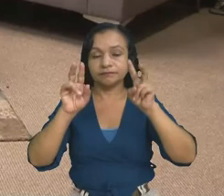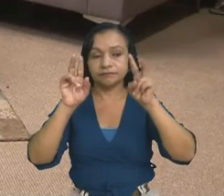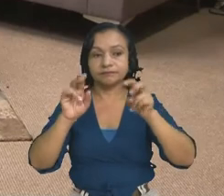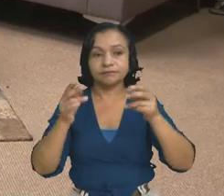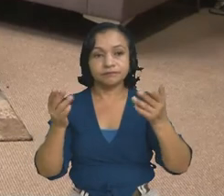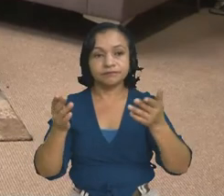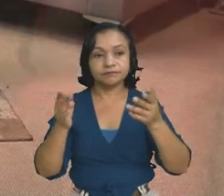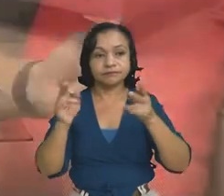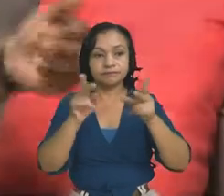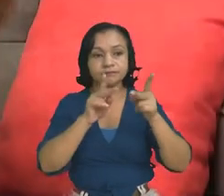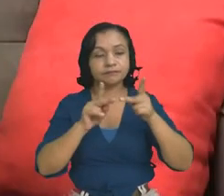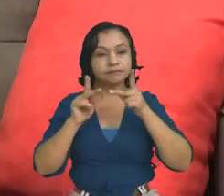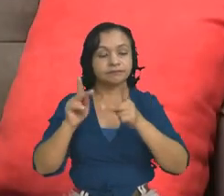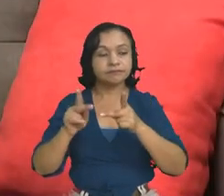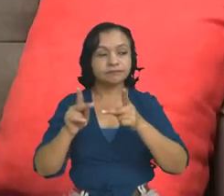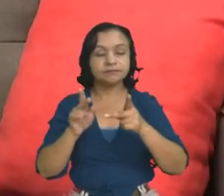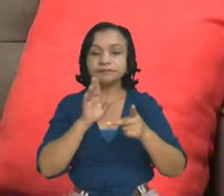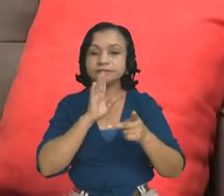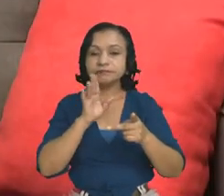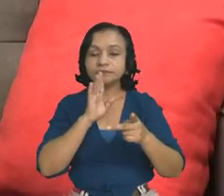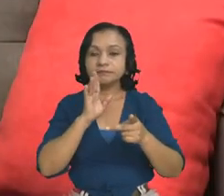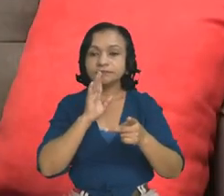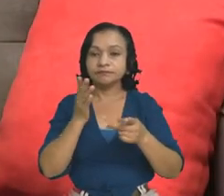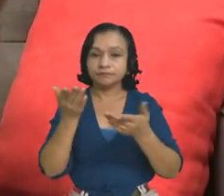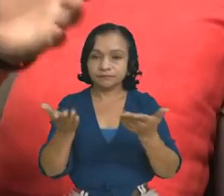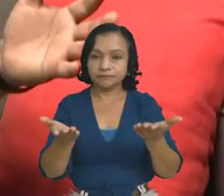con nuestra audiencia, tiene, pues, las cámaras del canal